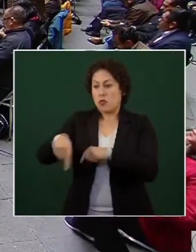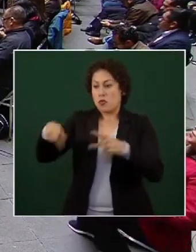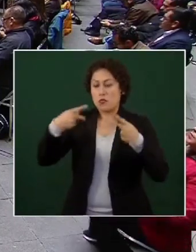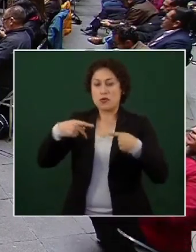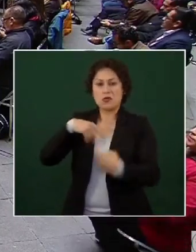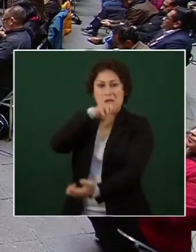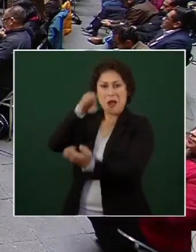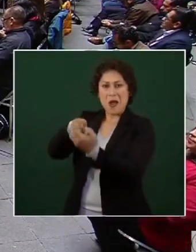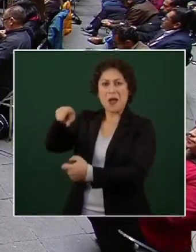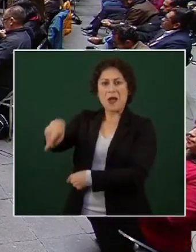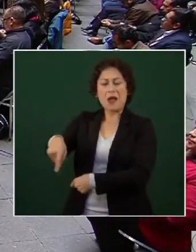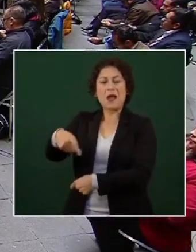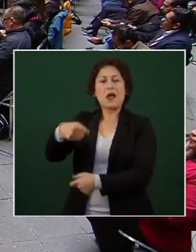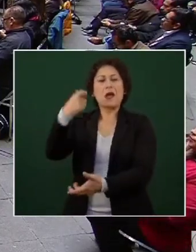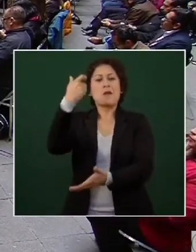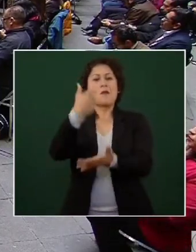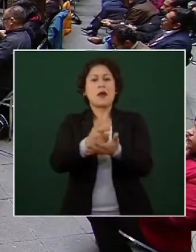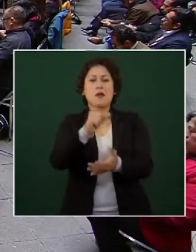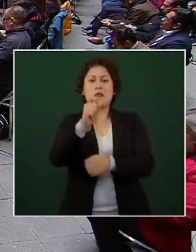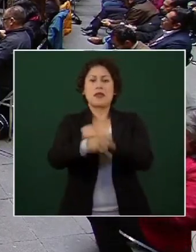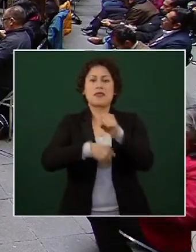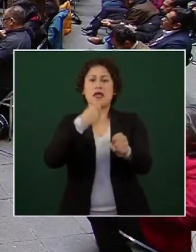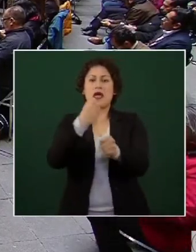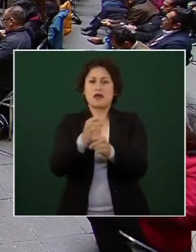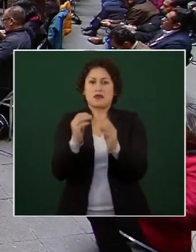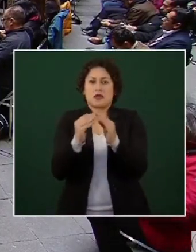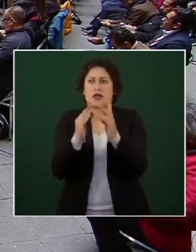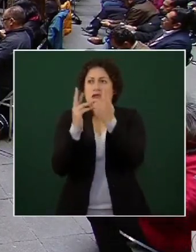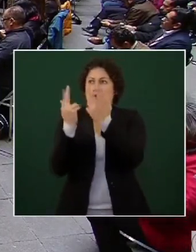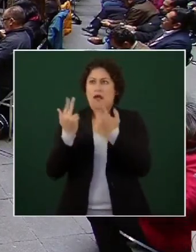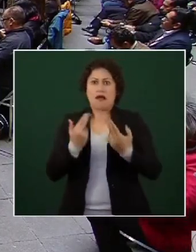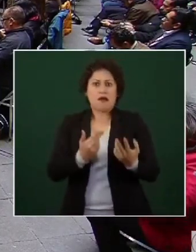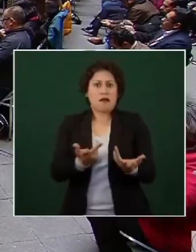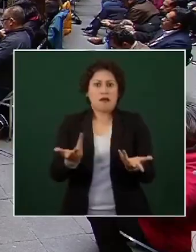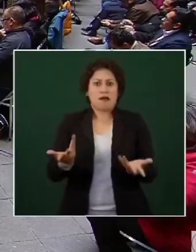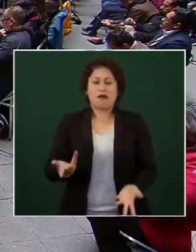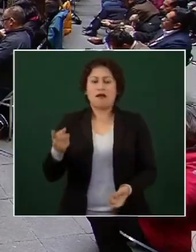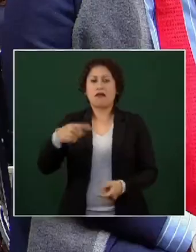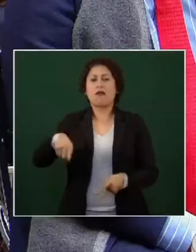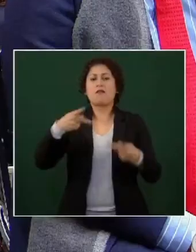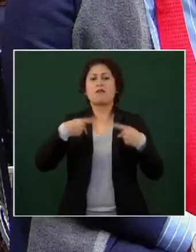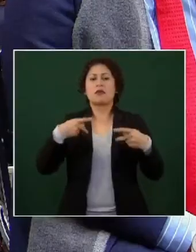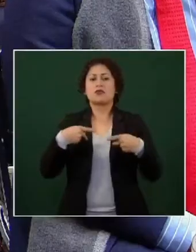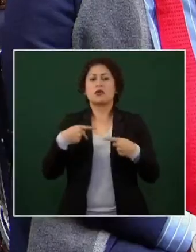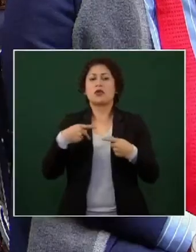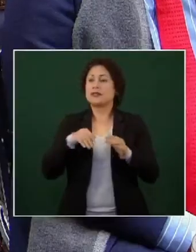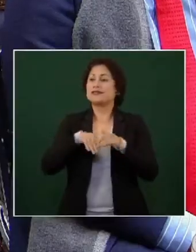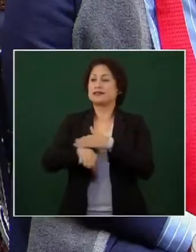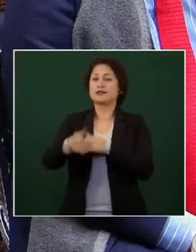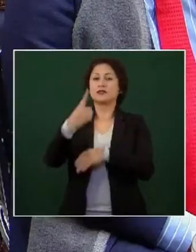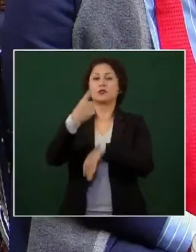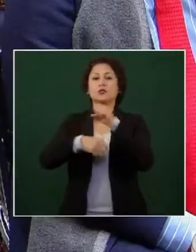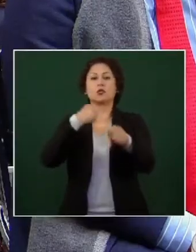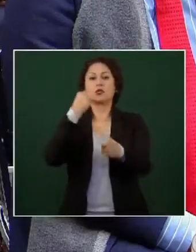hipotecarios a pagar a 20 años y las casas ya están cuarteadas, cuando la gente tiene apenas un año de vivir ahí.